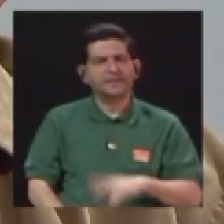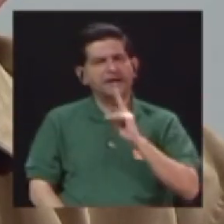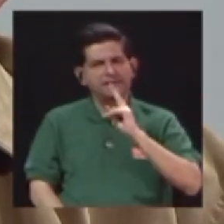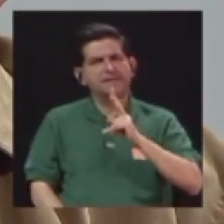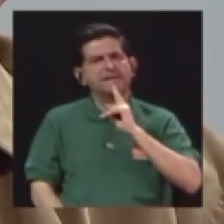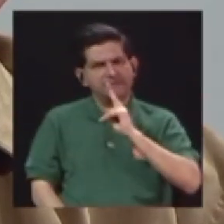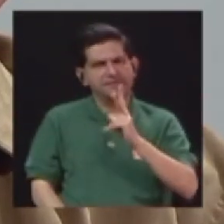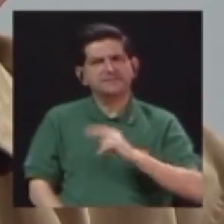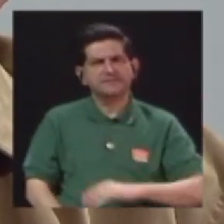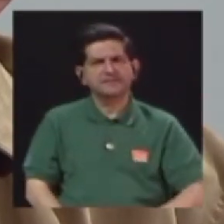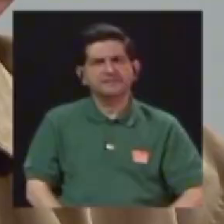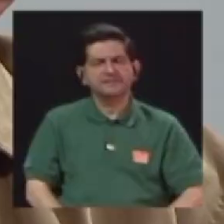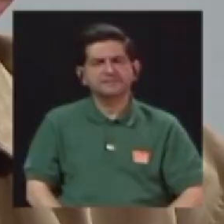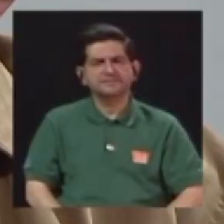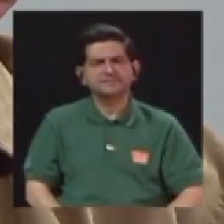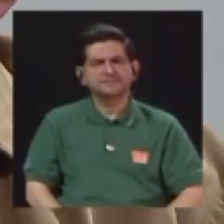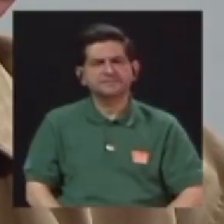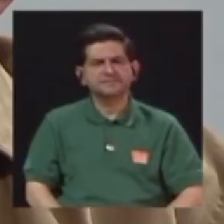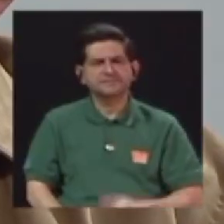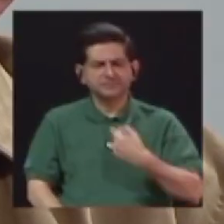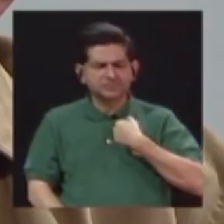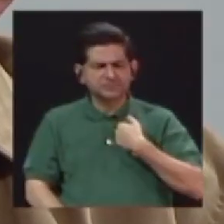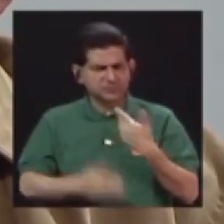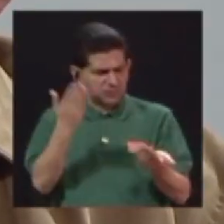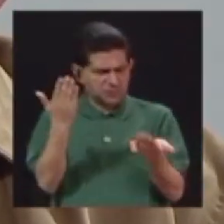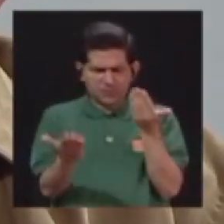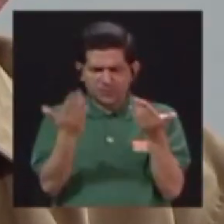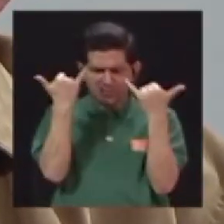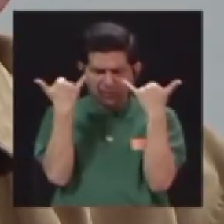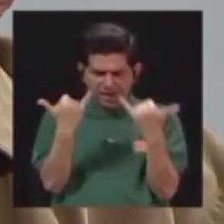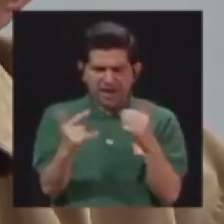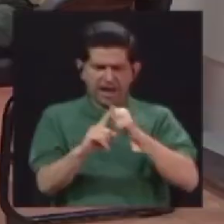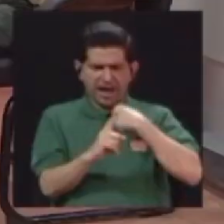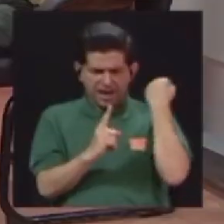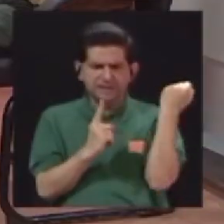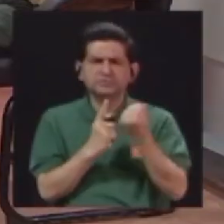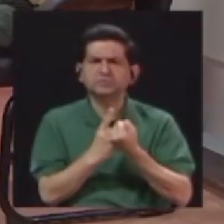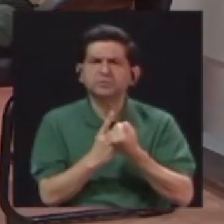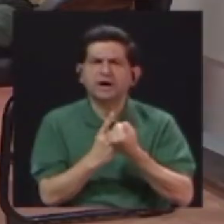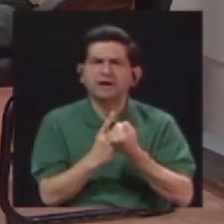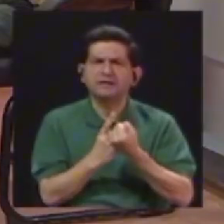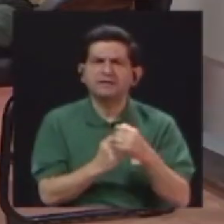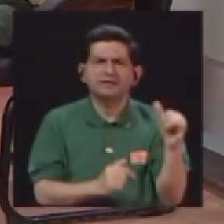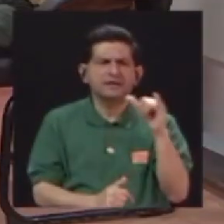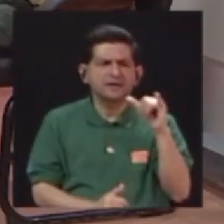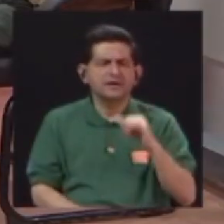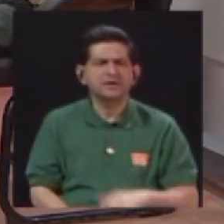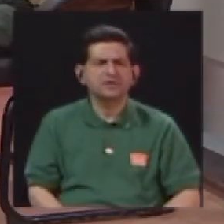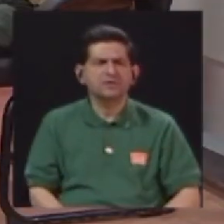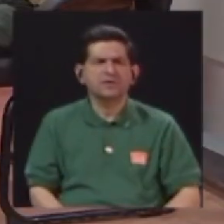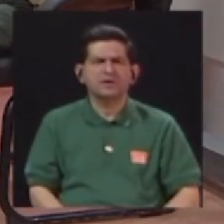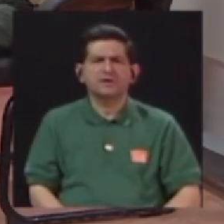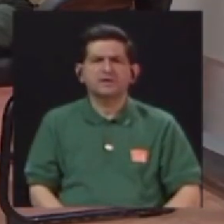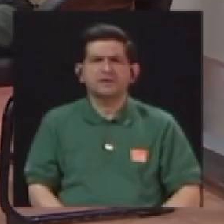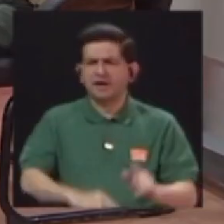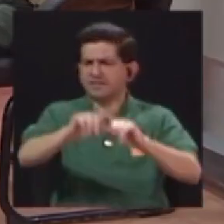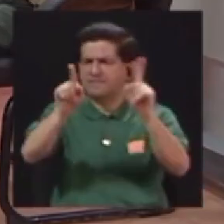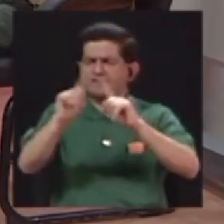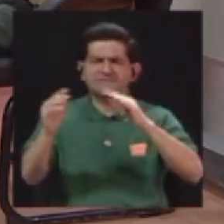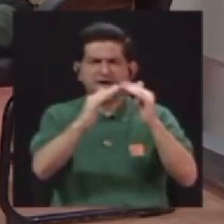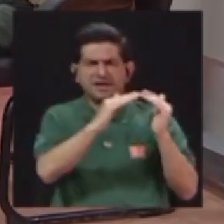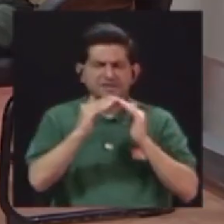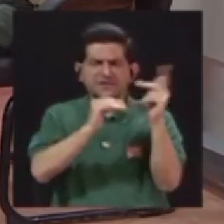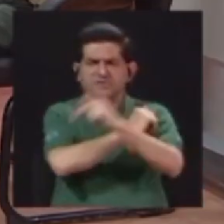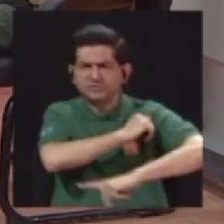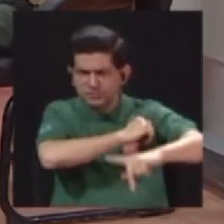realidad, si lo comparamos con lo que es ahora y con lo que son ahora el resto de las ciudades del